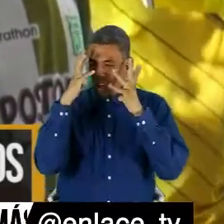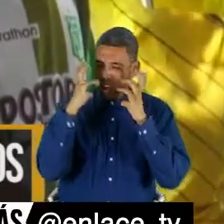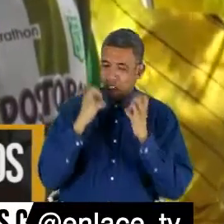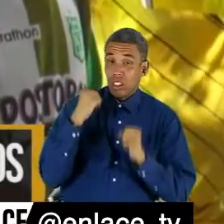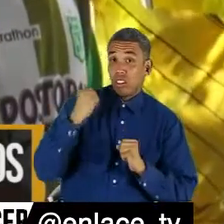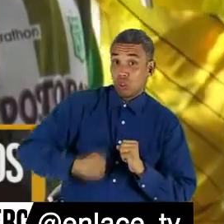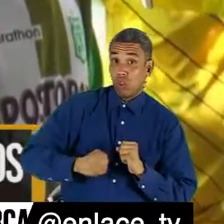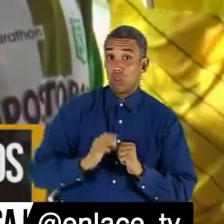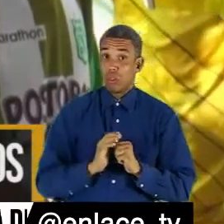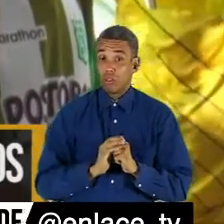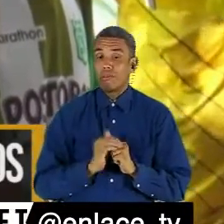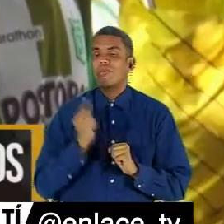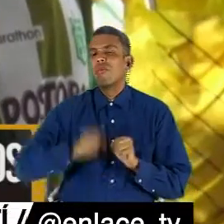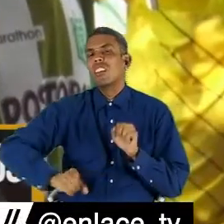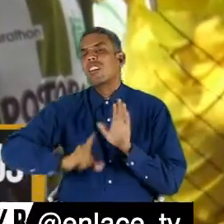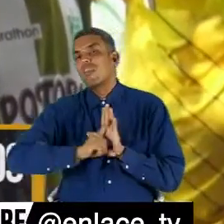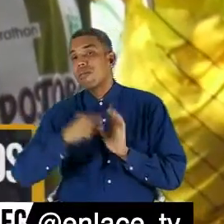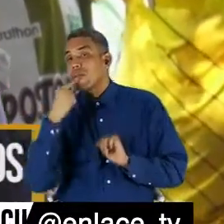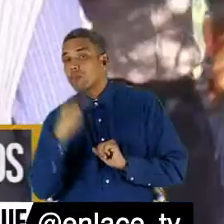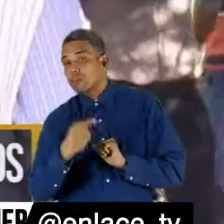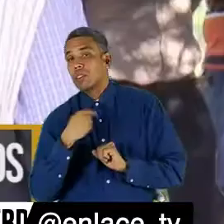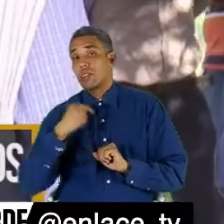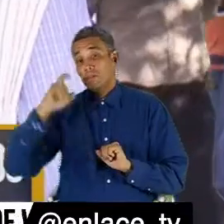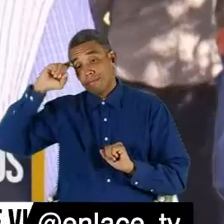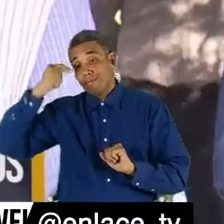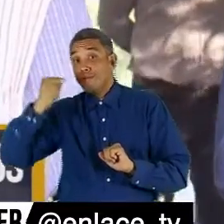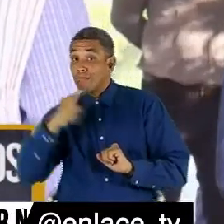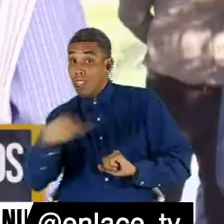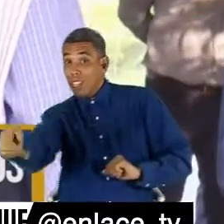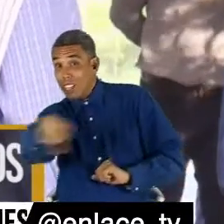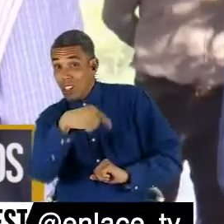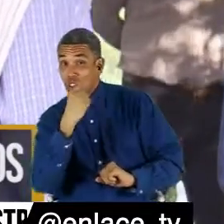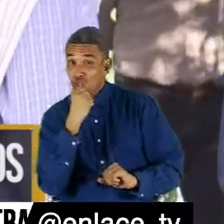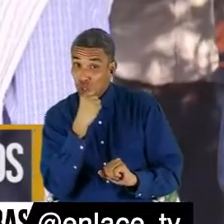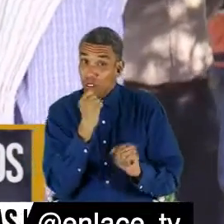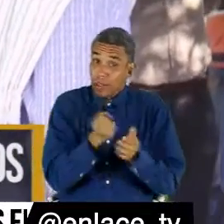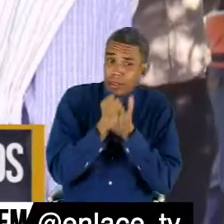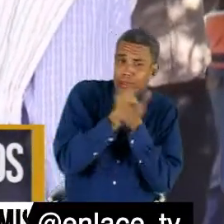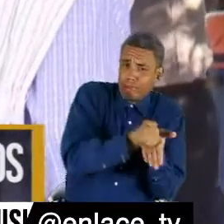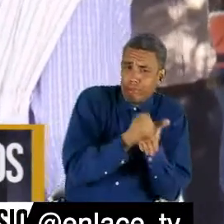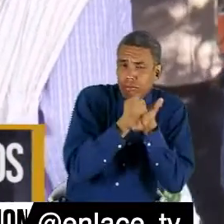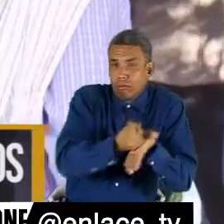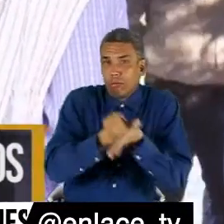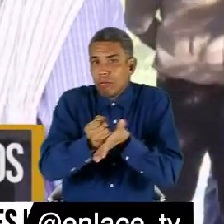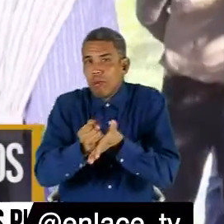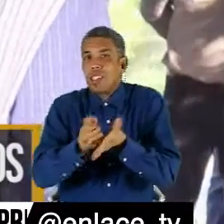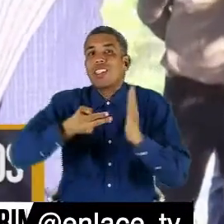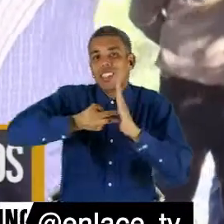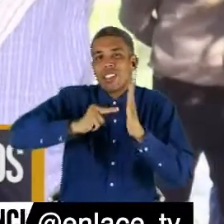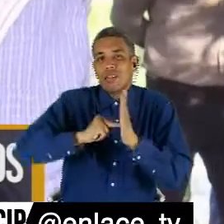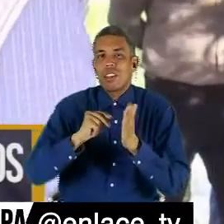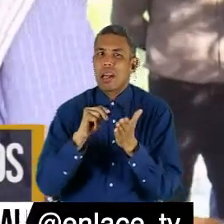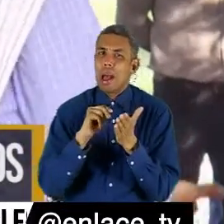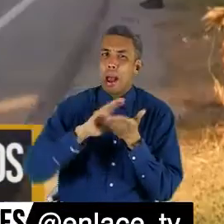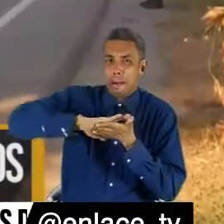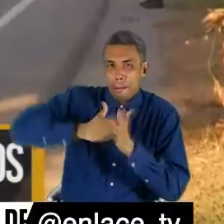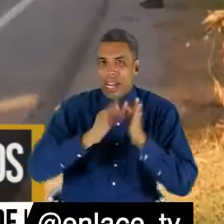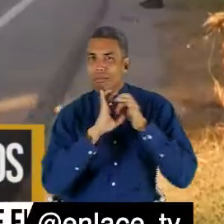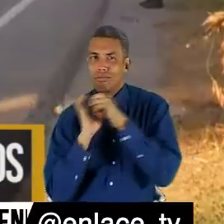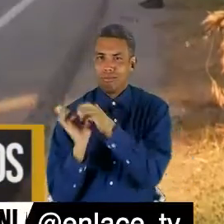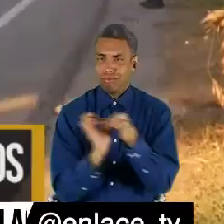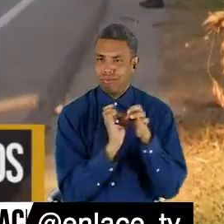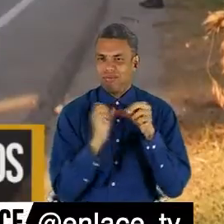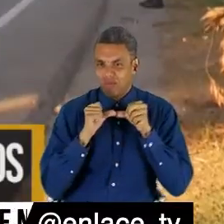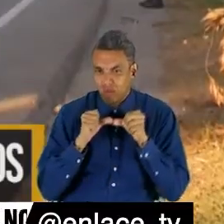para construir una paz sostenible, y estos eventos de hoy son un granito de arena más para esta paz que todos queremos conseguir. El